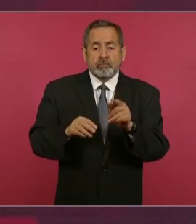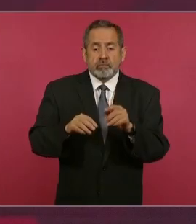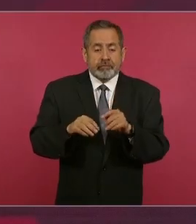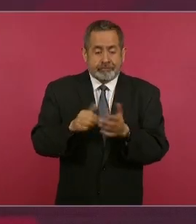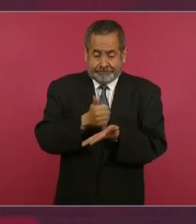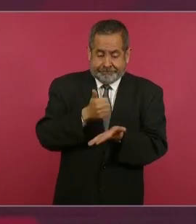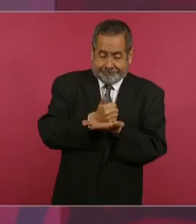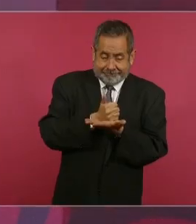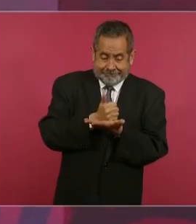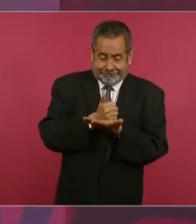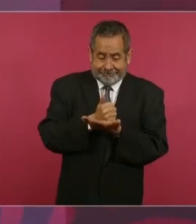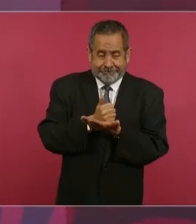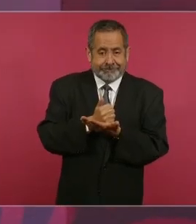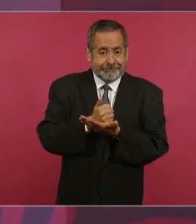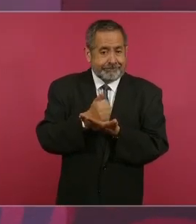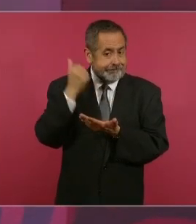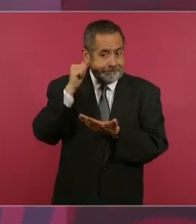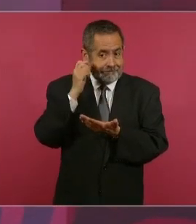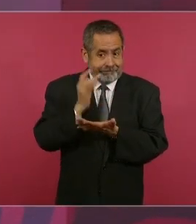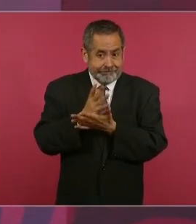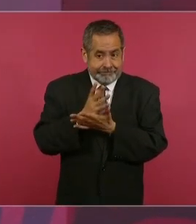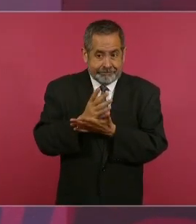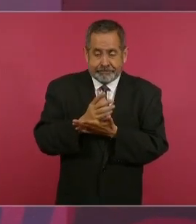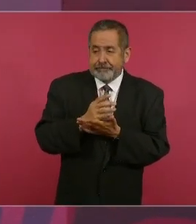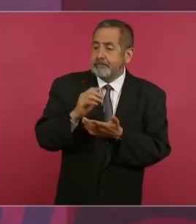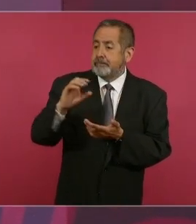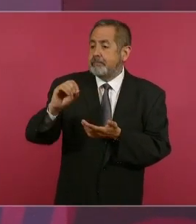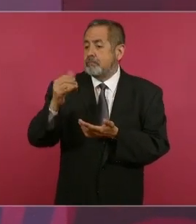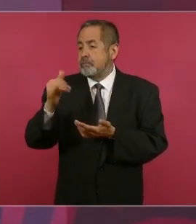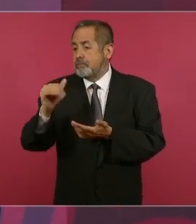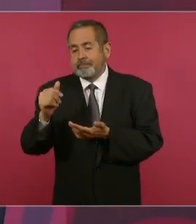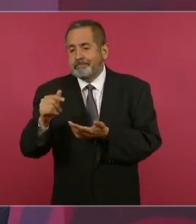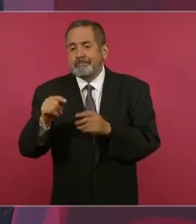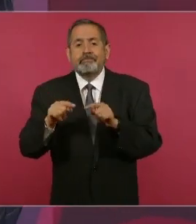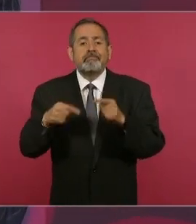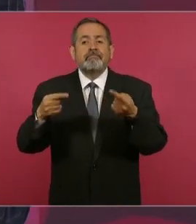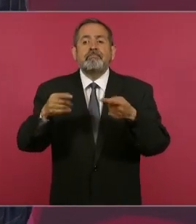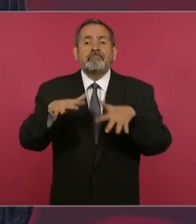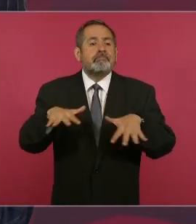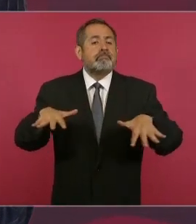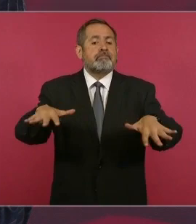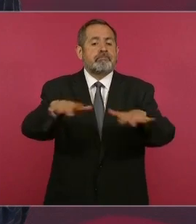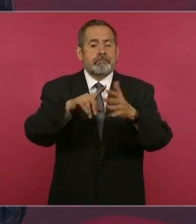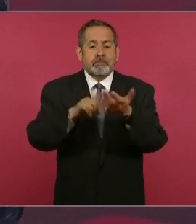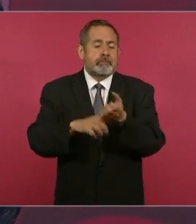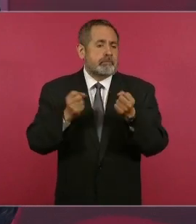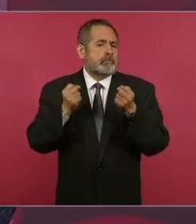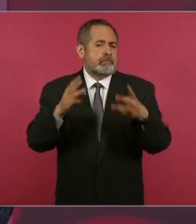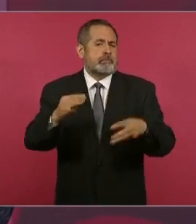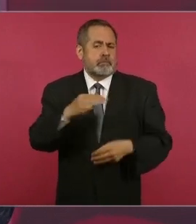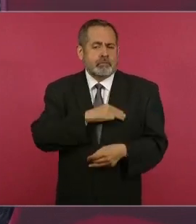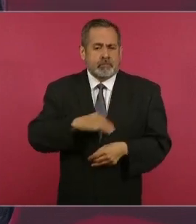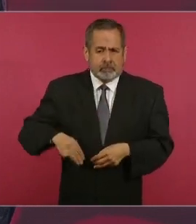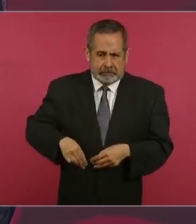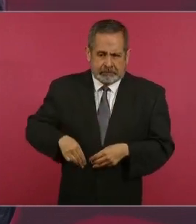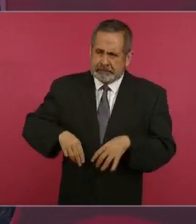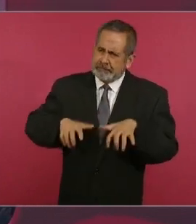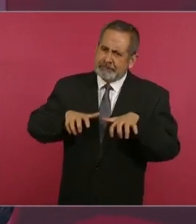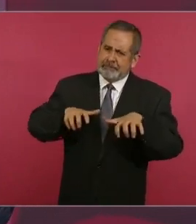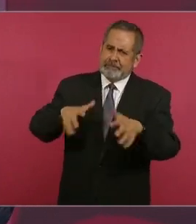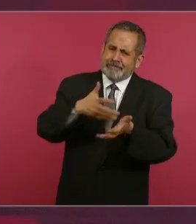de Acapulco, la ciudad de Coyuca, son municipios con